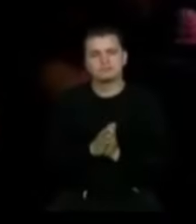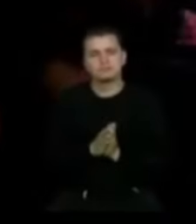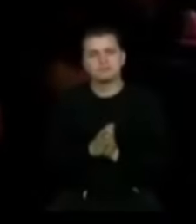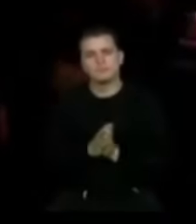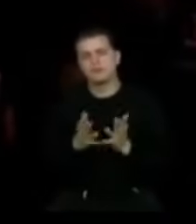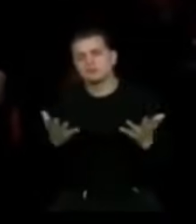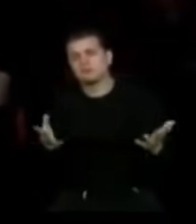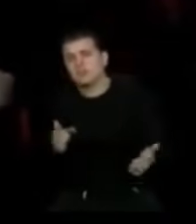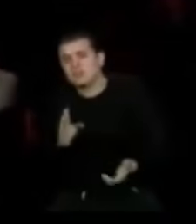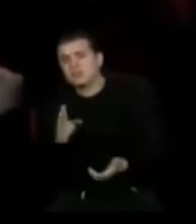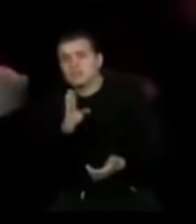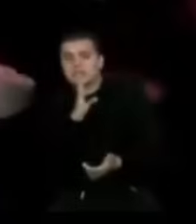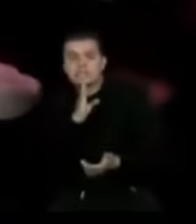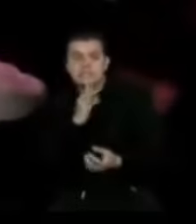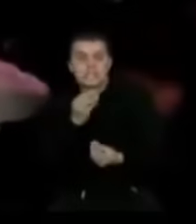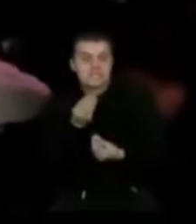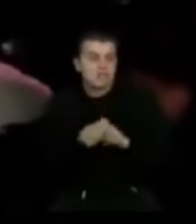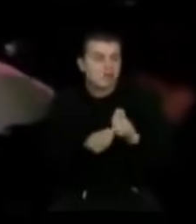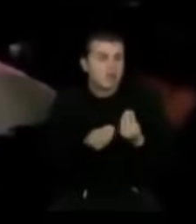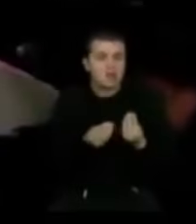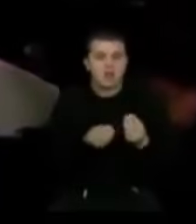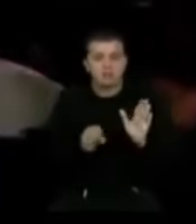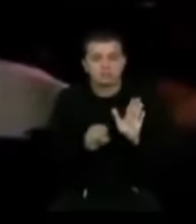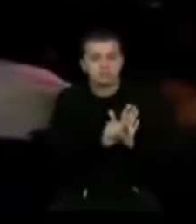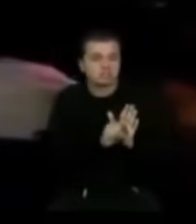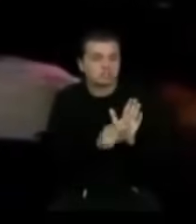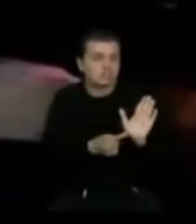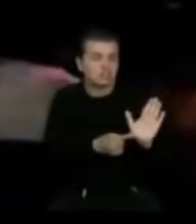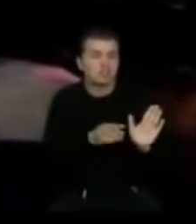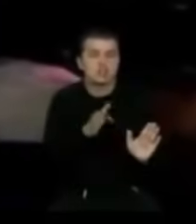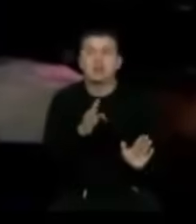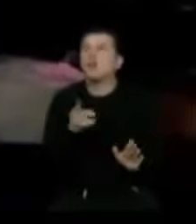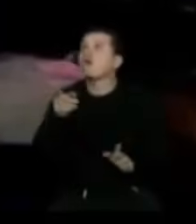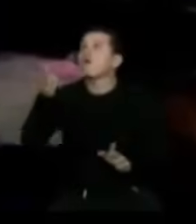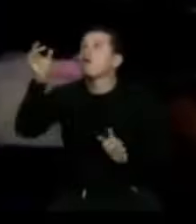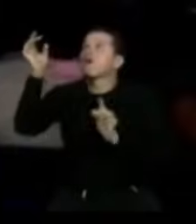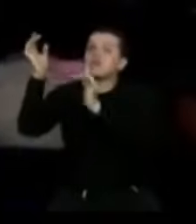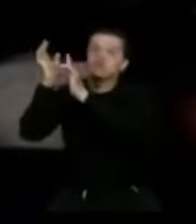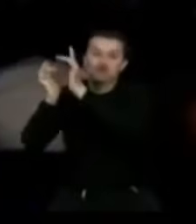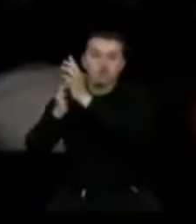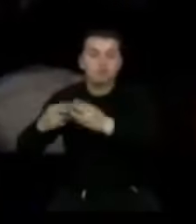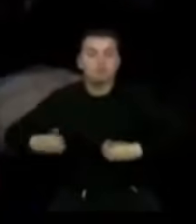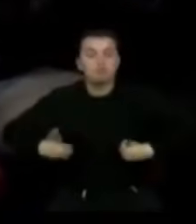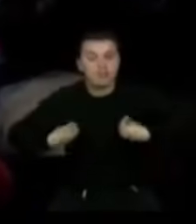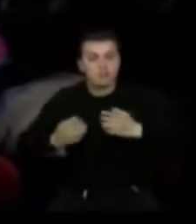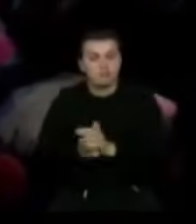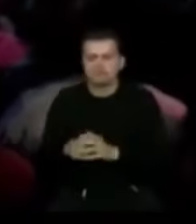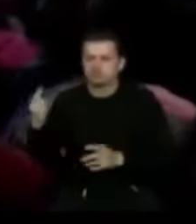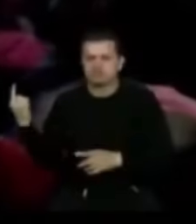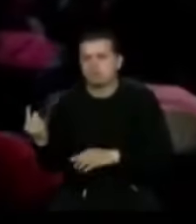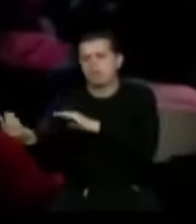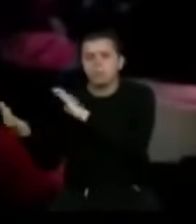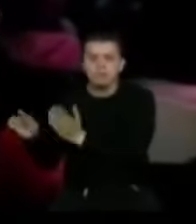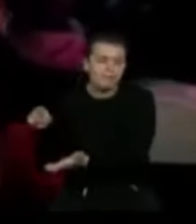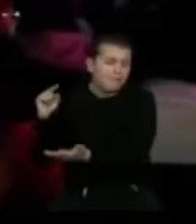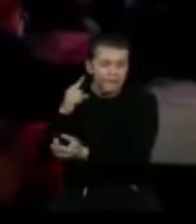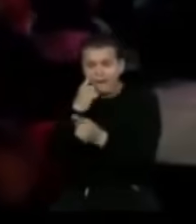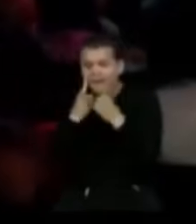Y que Él haga milagros es señal de que Él está vivo. Y que Él no solamente murió, sino que Él también resucitó.